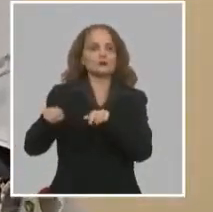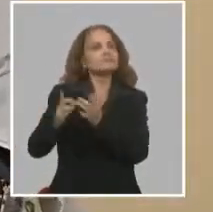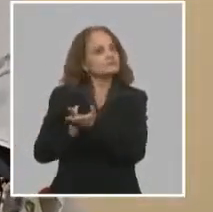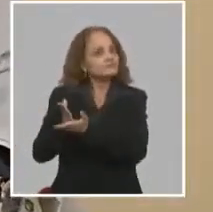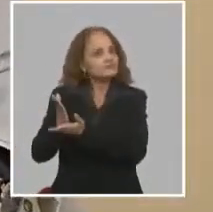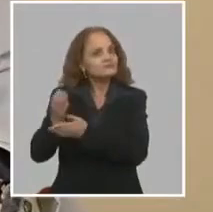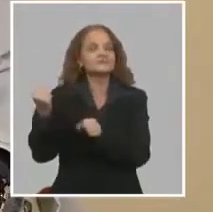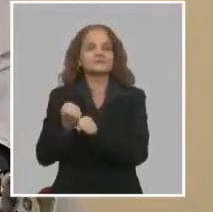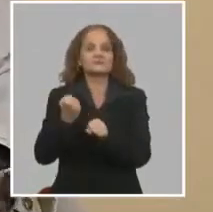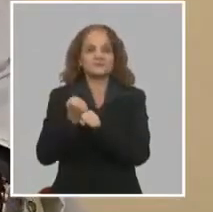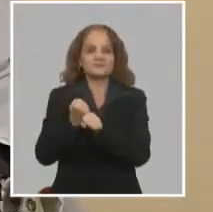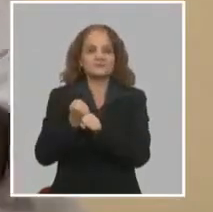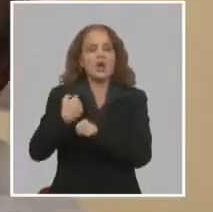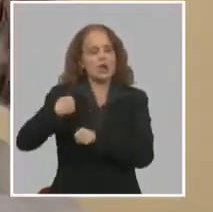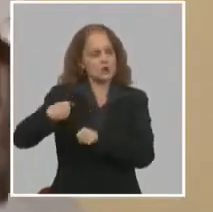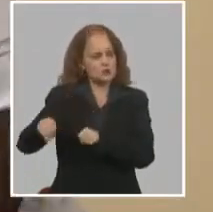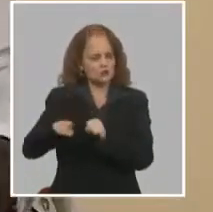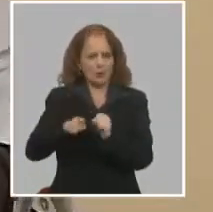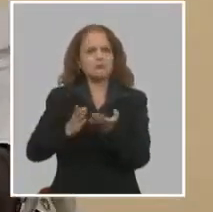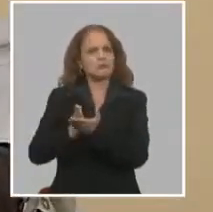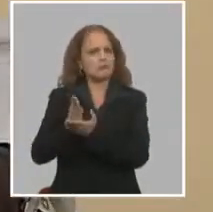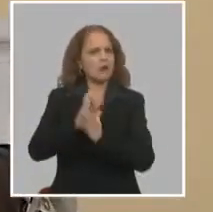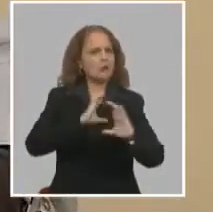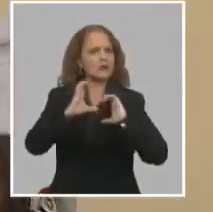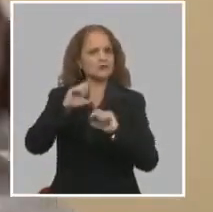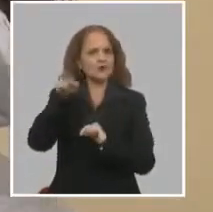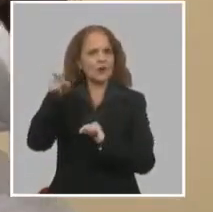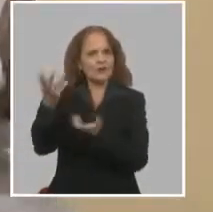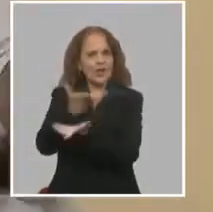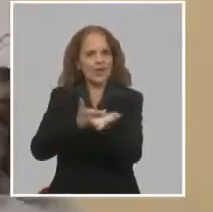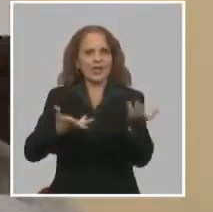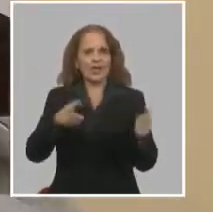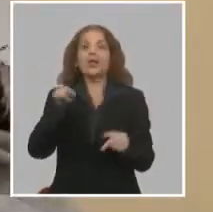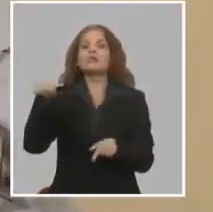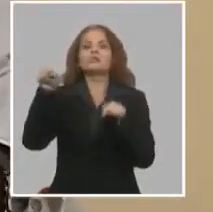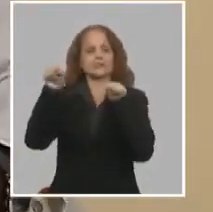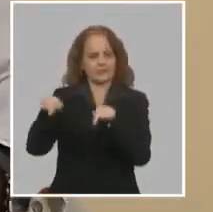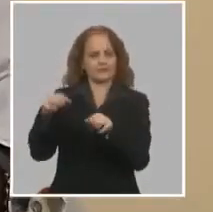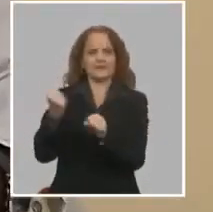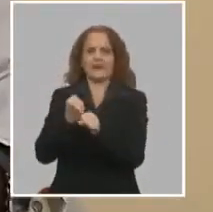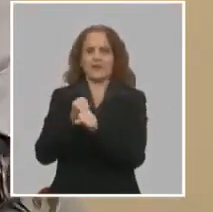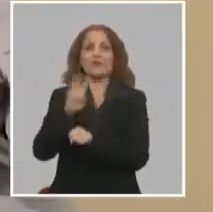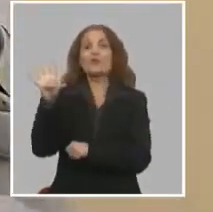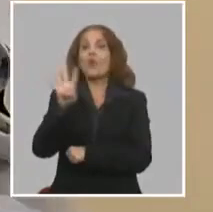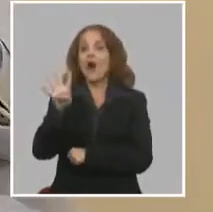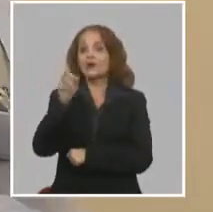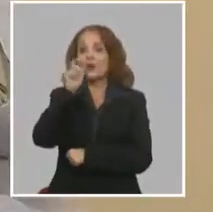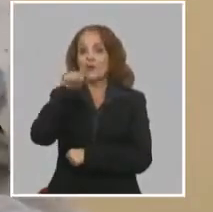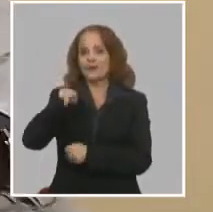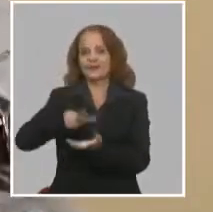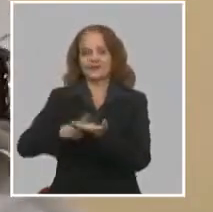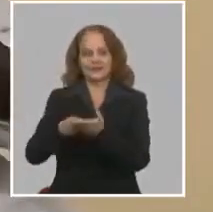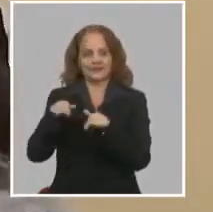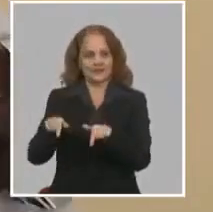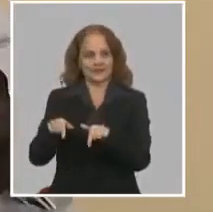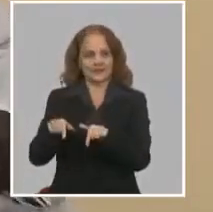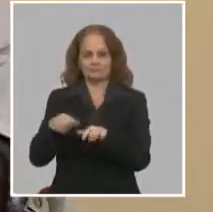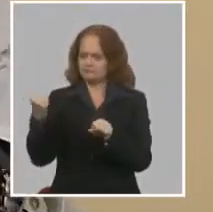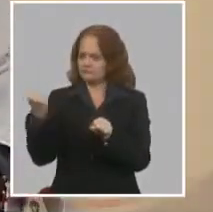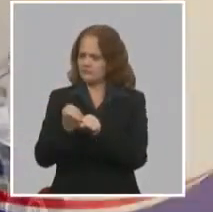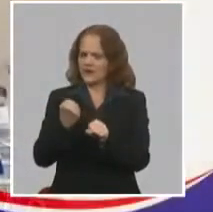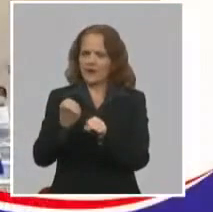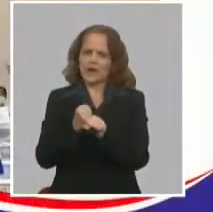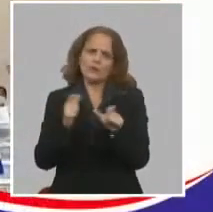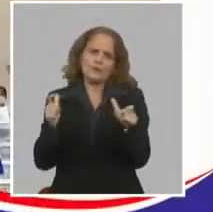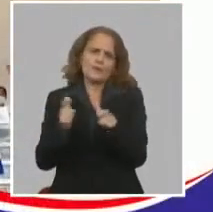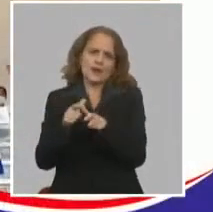todavía que tenemos comunicación con ellos, están allí, ya la fuerza, o sea, la cantidad de trabajo es mucho